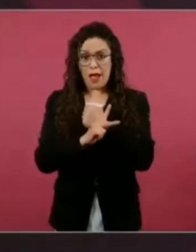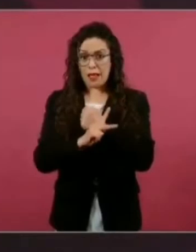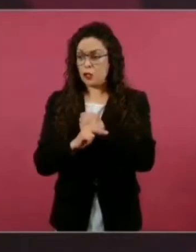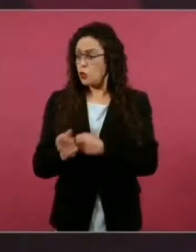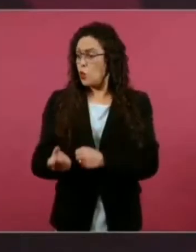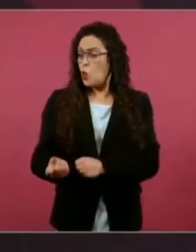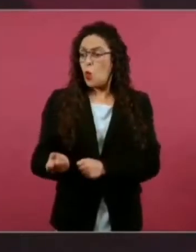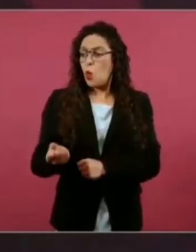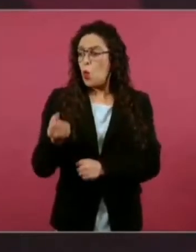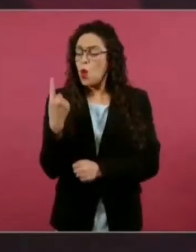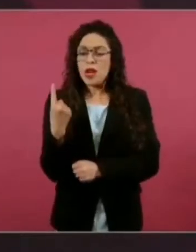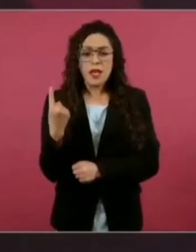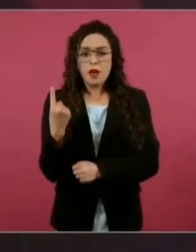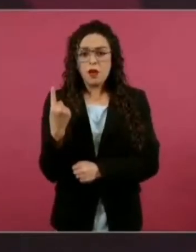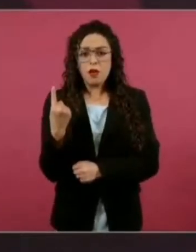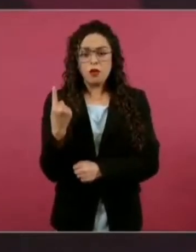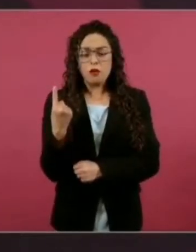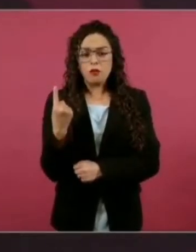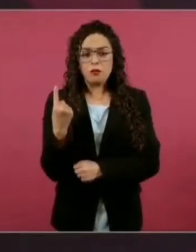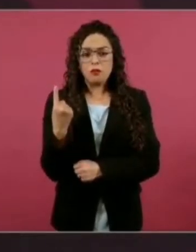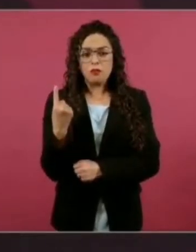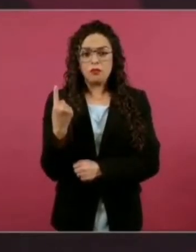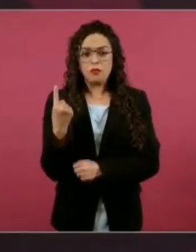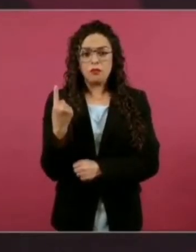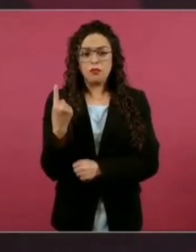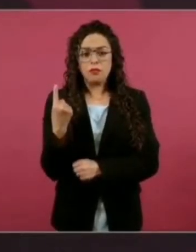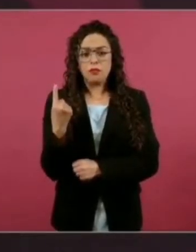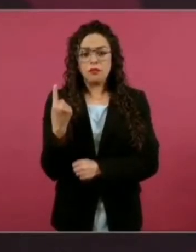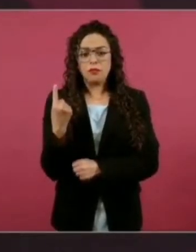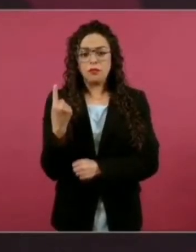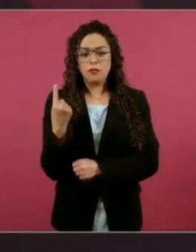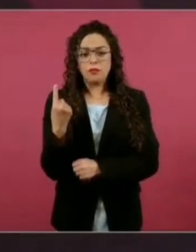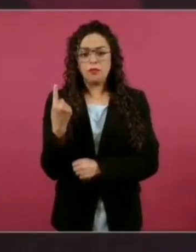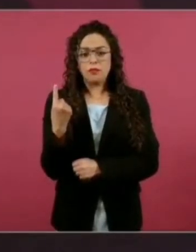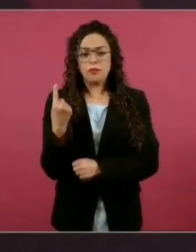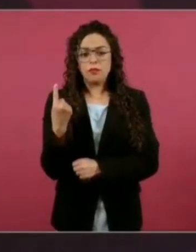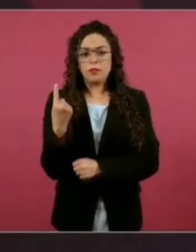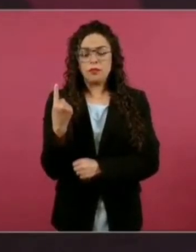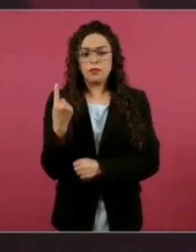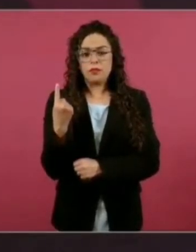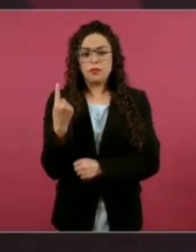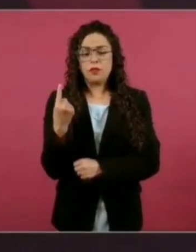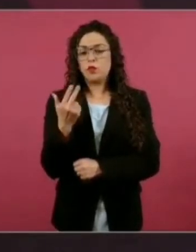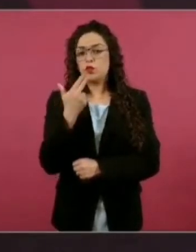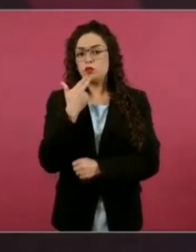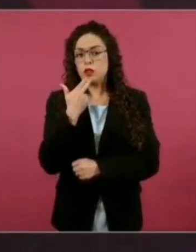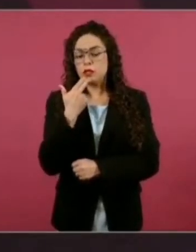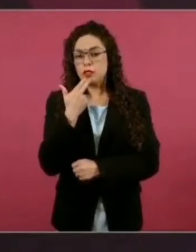está aplicando una política distinta con buenos resultados.